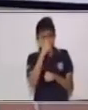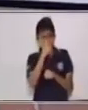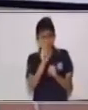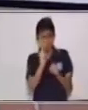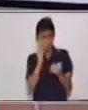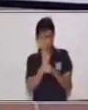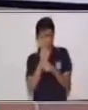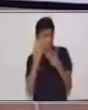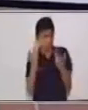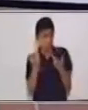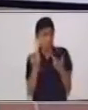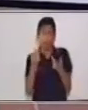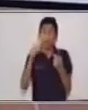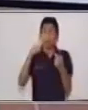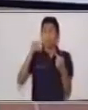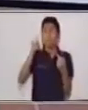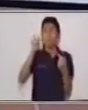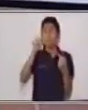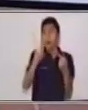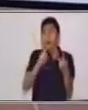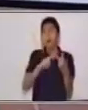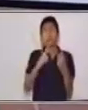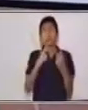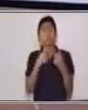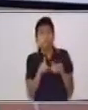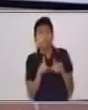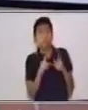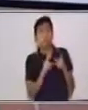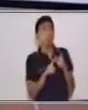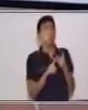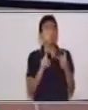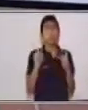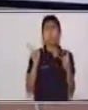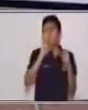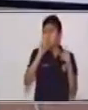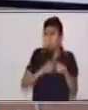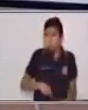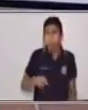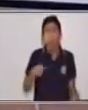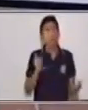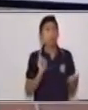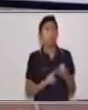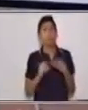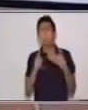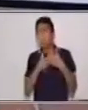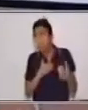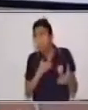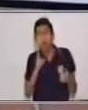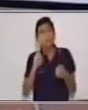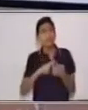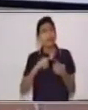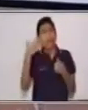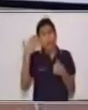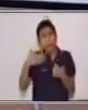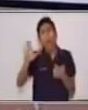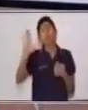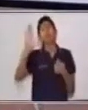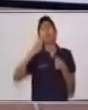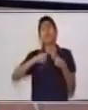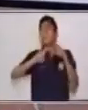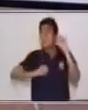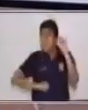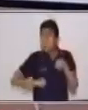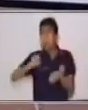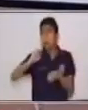estos ejemplos más, pero, sin embargo, no obstante, a pesar de, aunque, sino